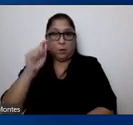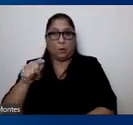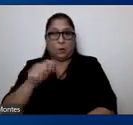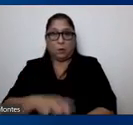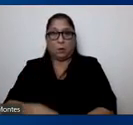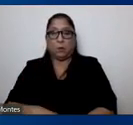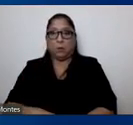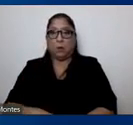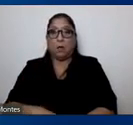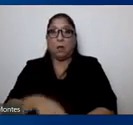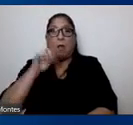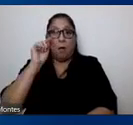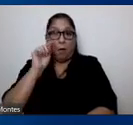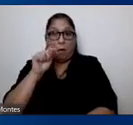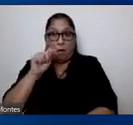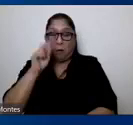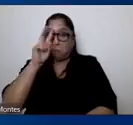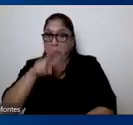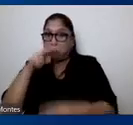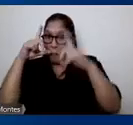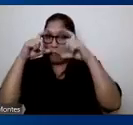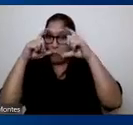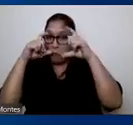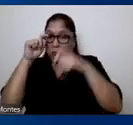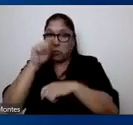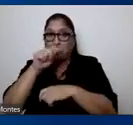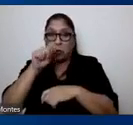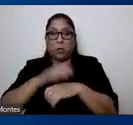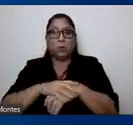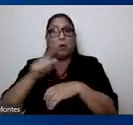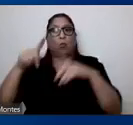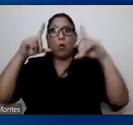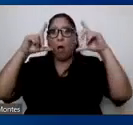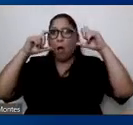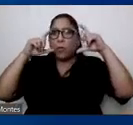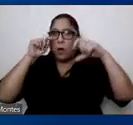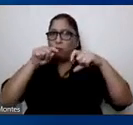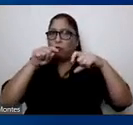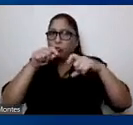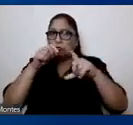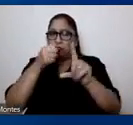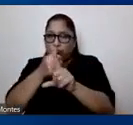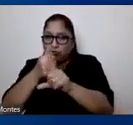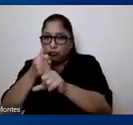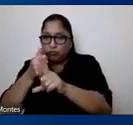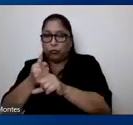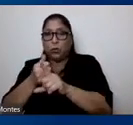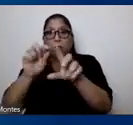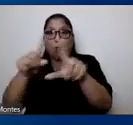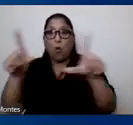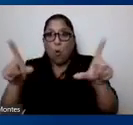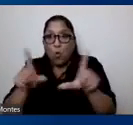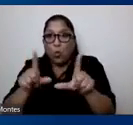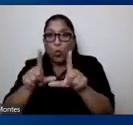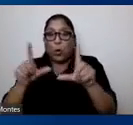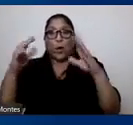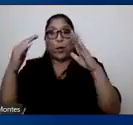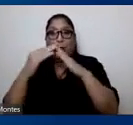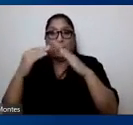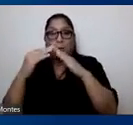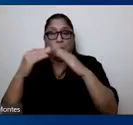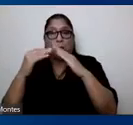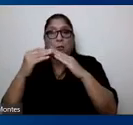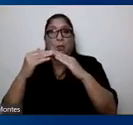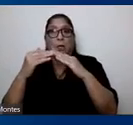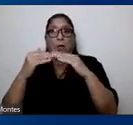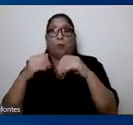Sí, se pueden ver ahí. Esta es una de las fotografías tomadas in situ en la misma casa del embajador de